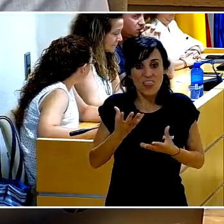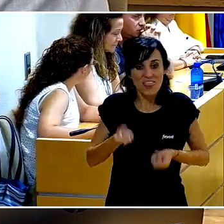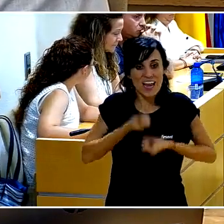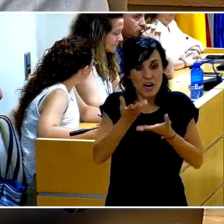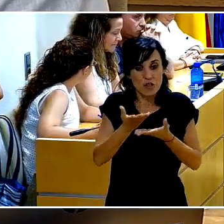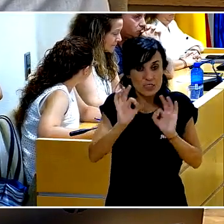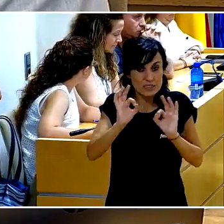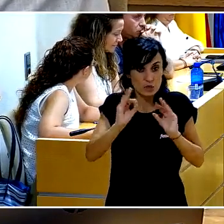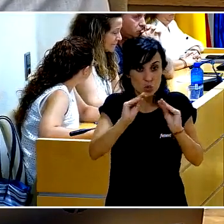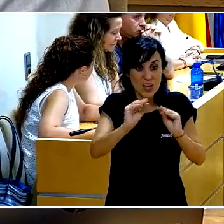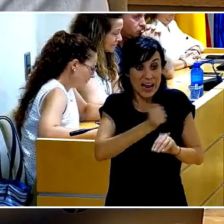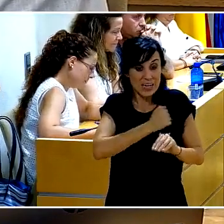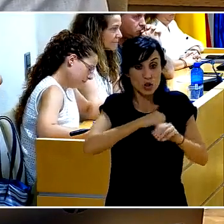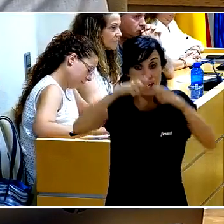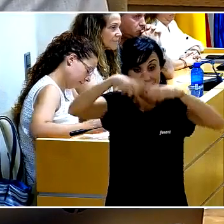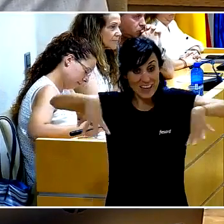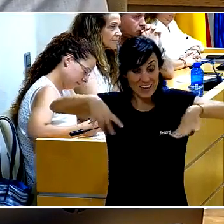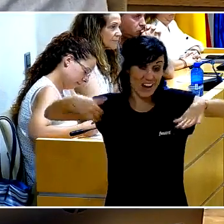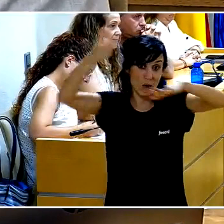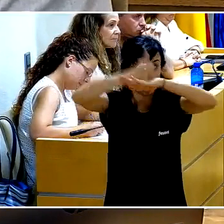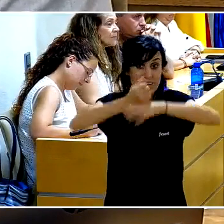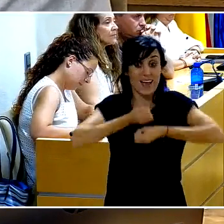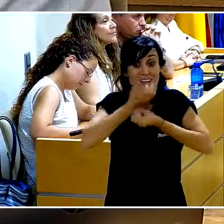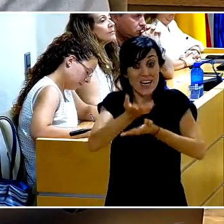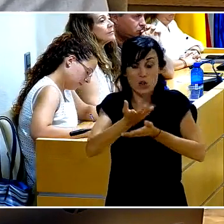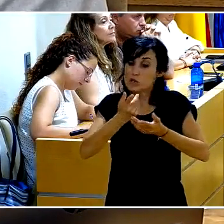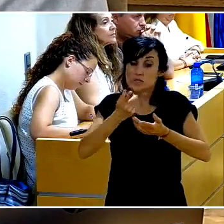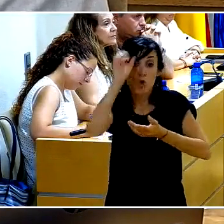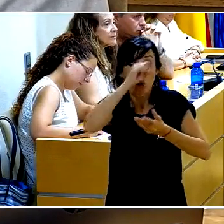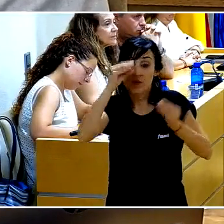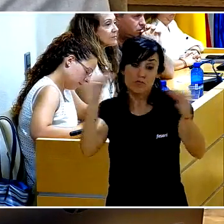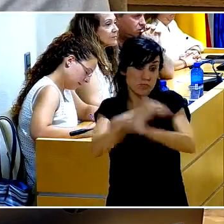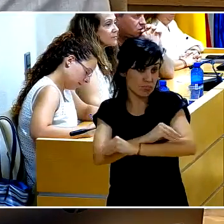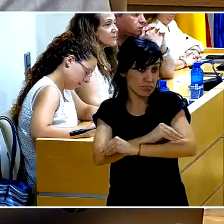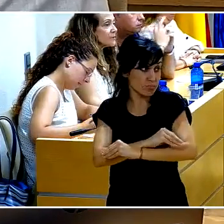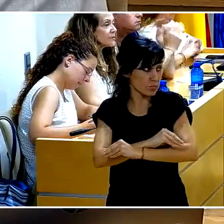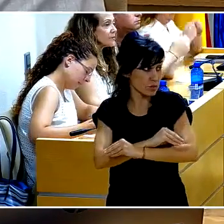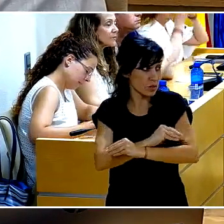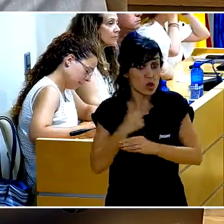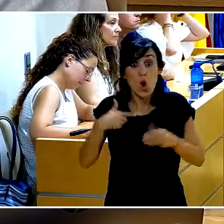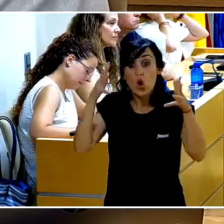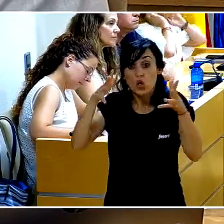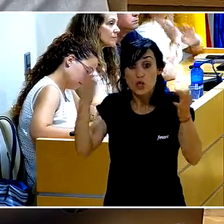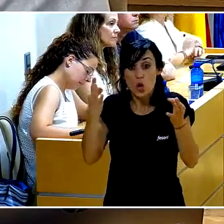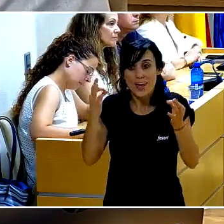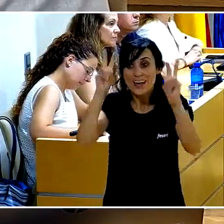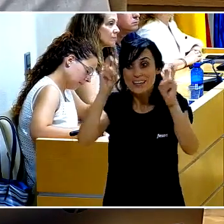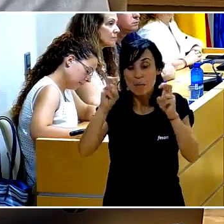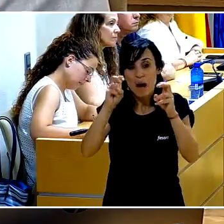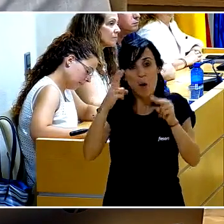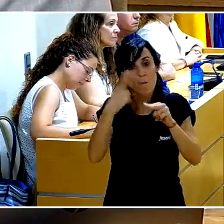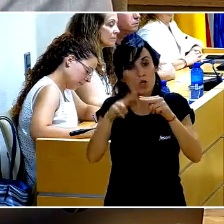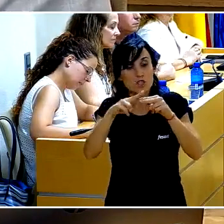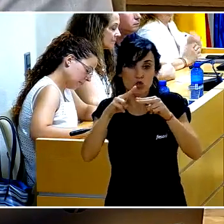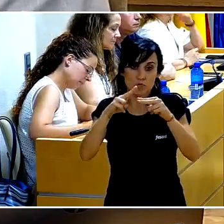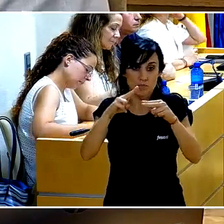jerarquía católica no las comparten. Y el consejo que le he dado, que se desvincule en